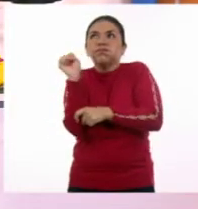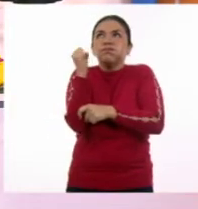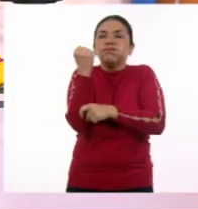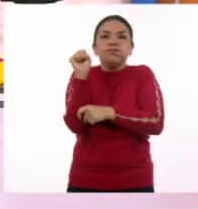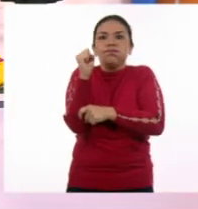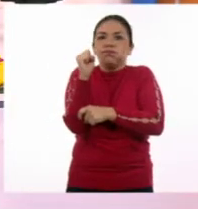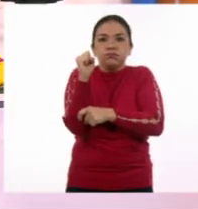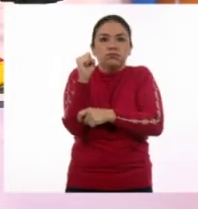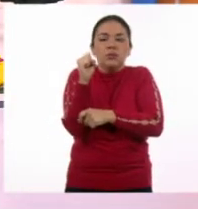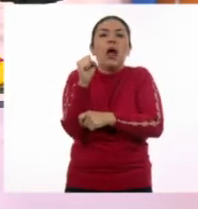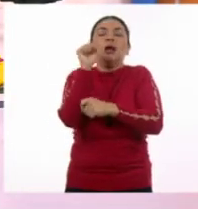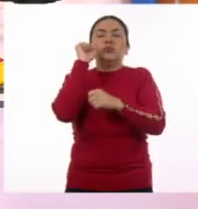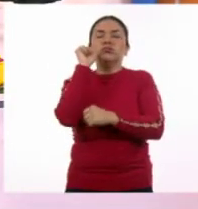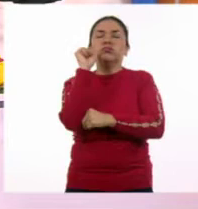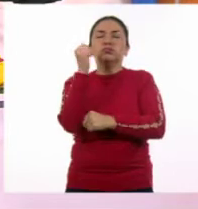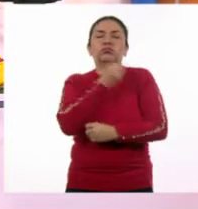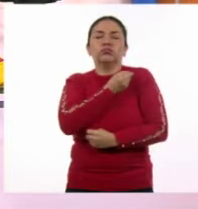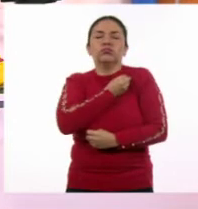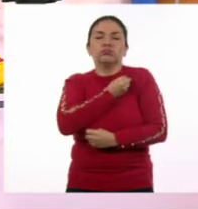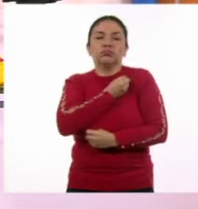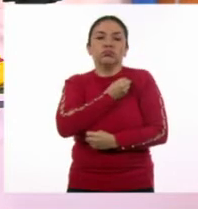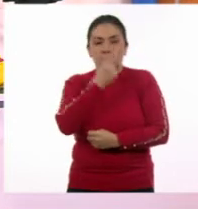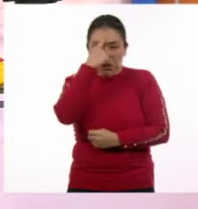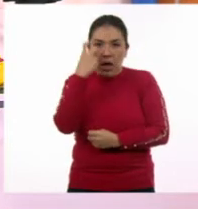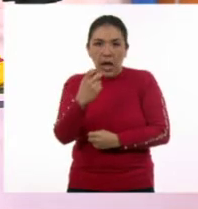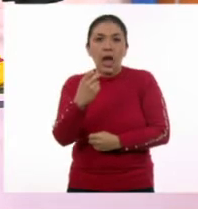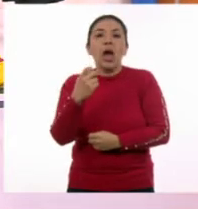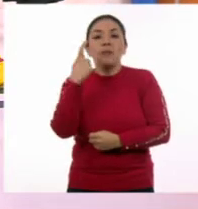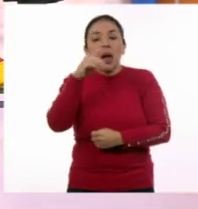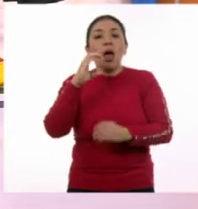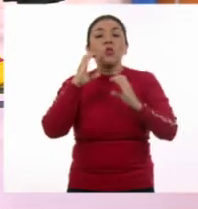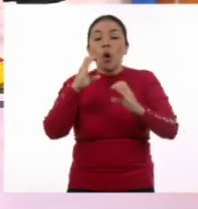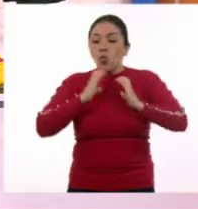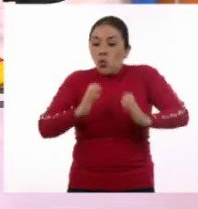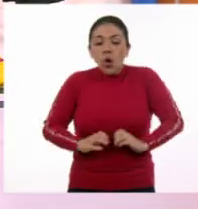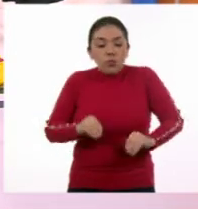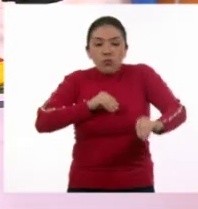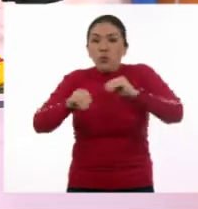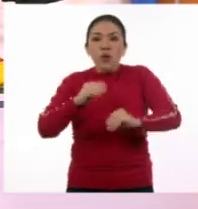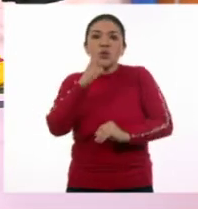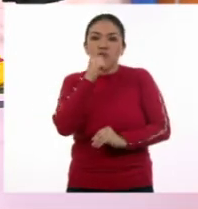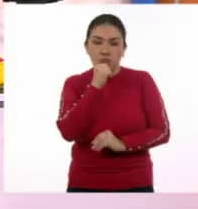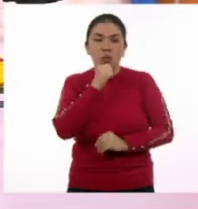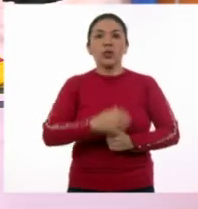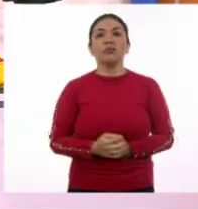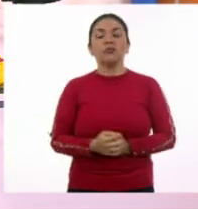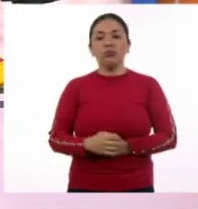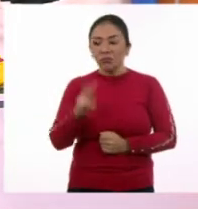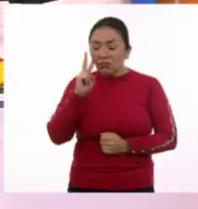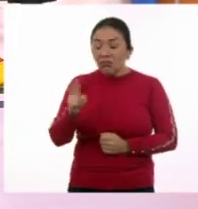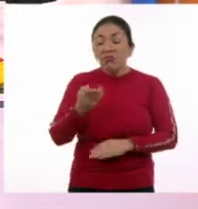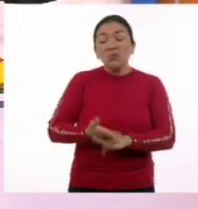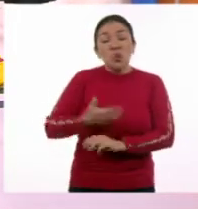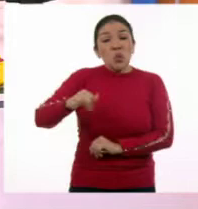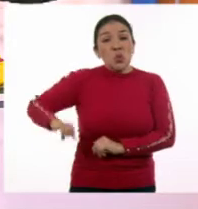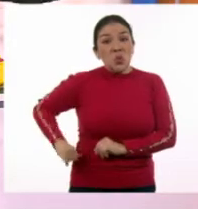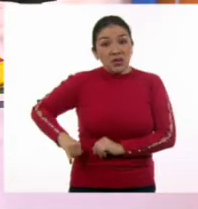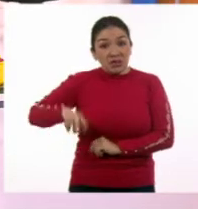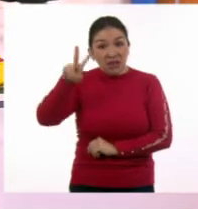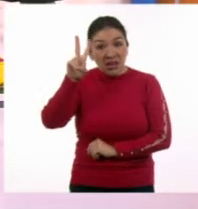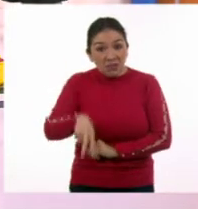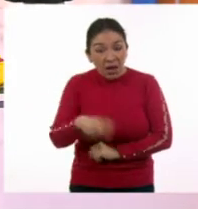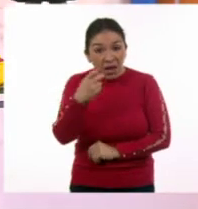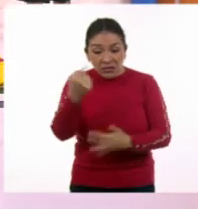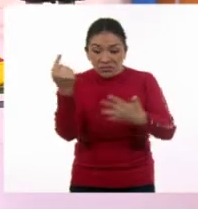ayuda a restringir el movimiento todo se basa en lo mismo la restricción de movimiento cuando esto es muy interesante y